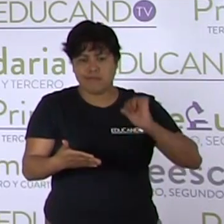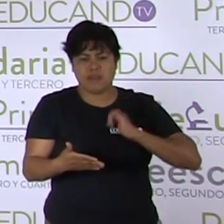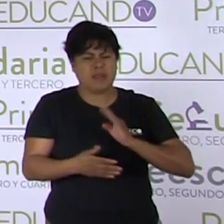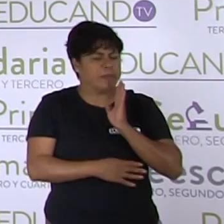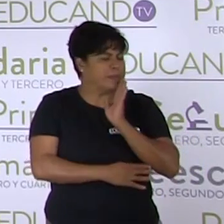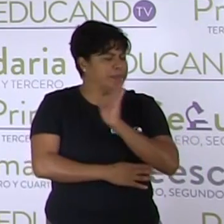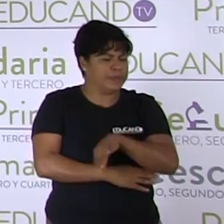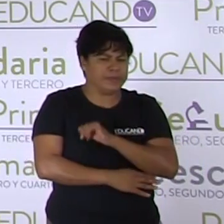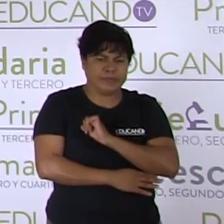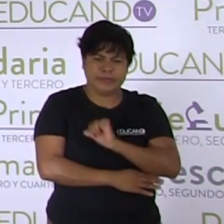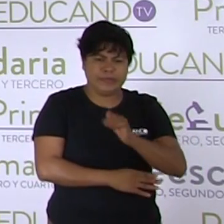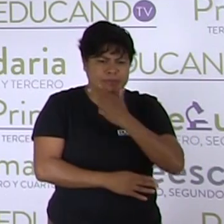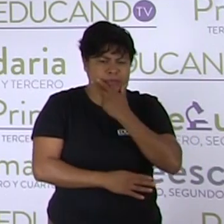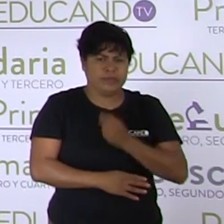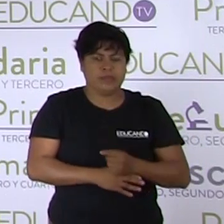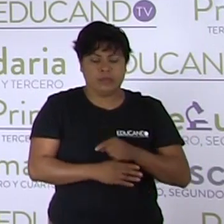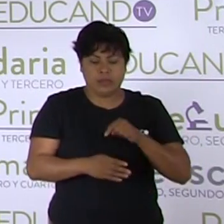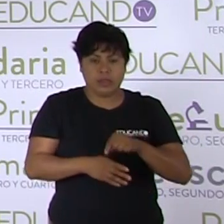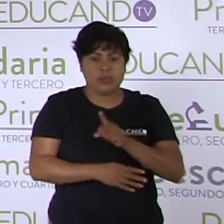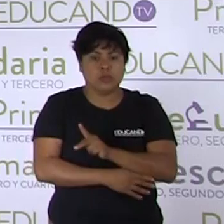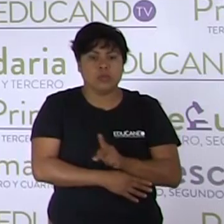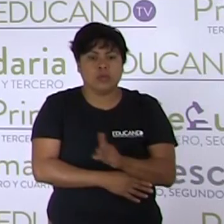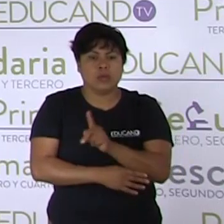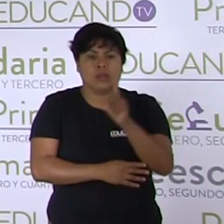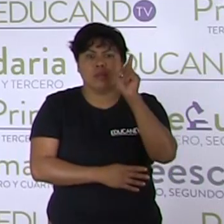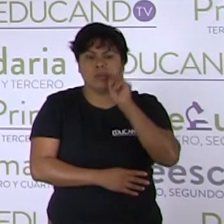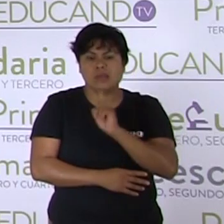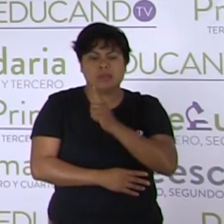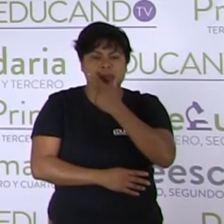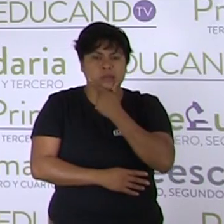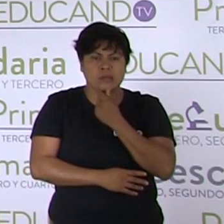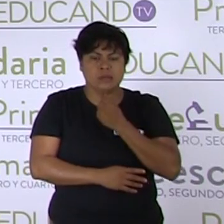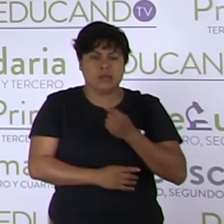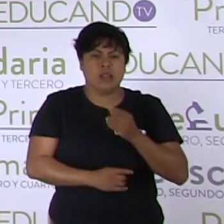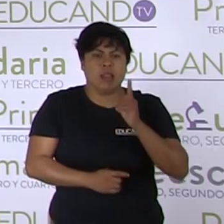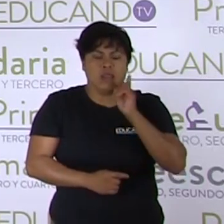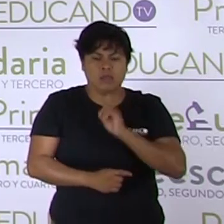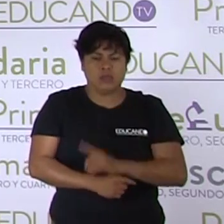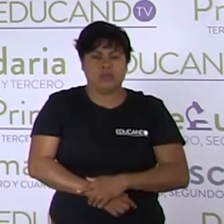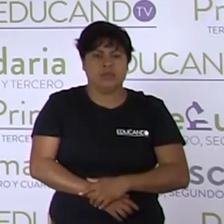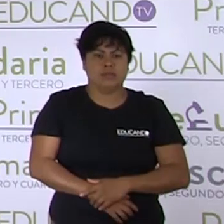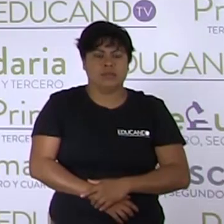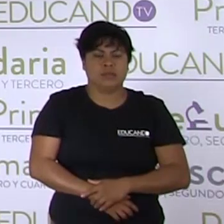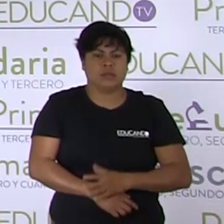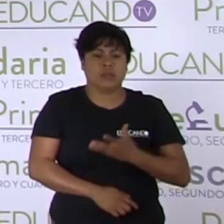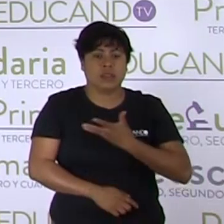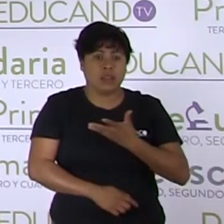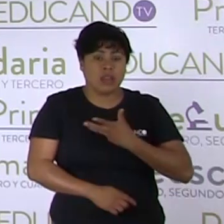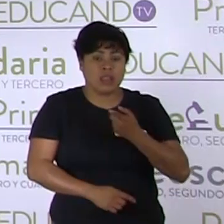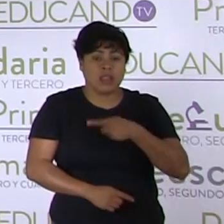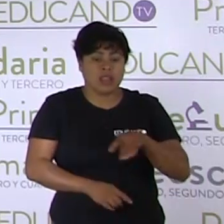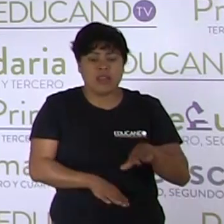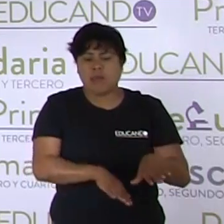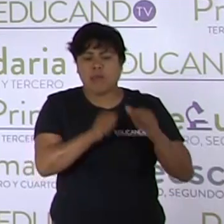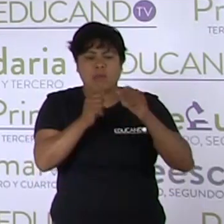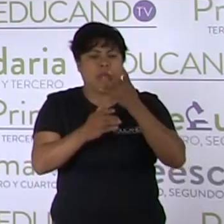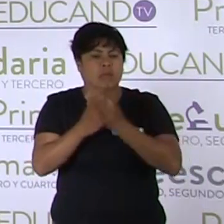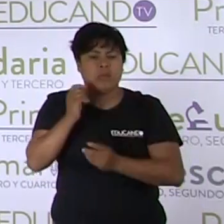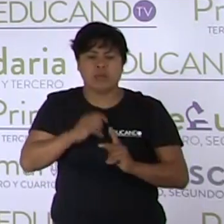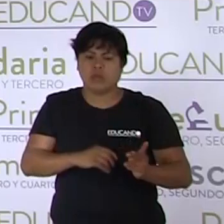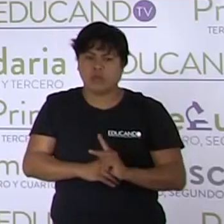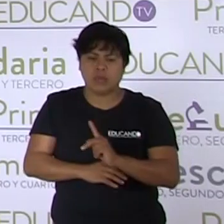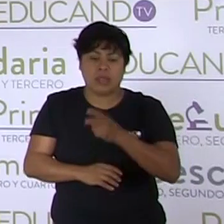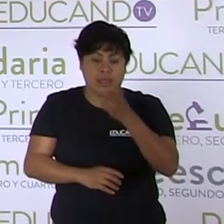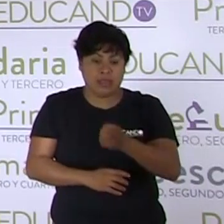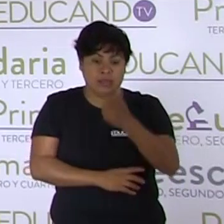hombre, decían el pueblo las viejas y los arrieros. Había tenido que irse de Jitotol desde